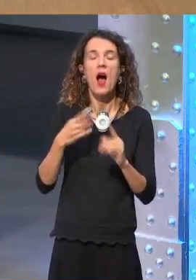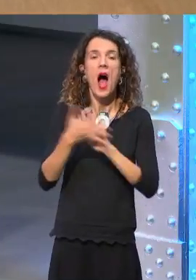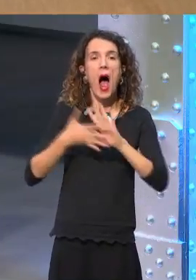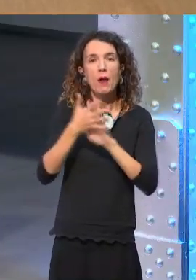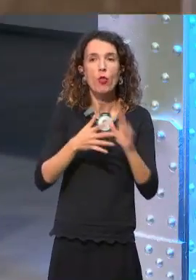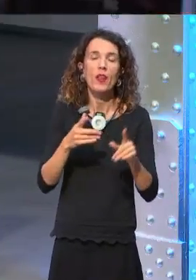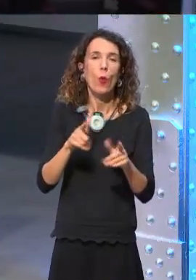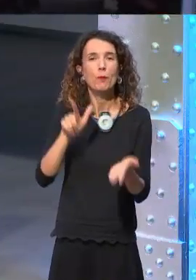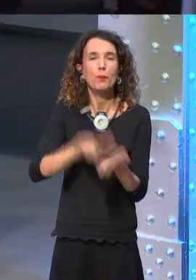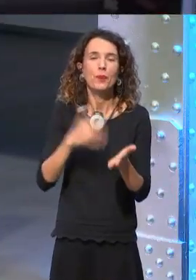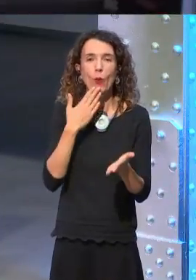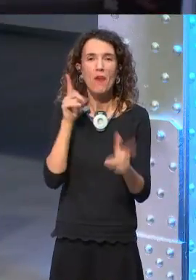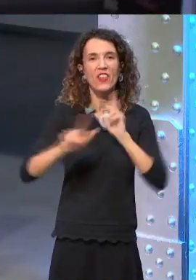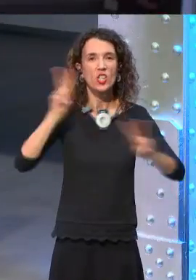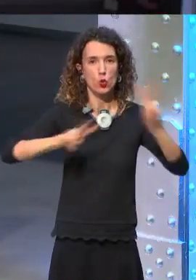lenguaje visual?